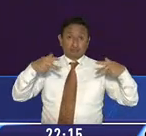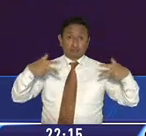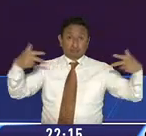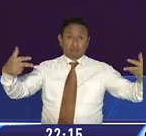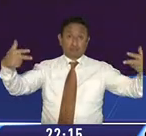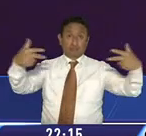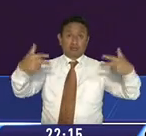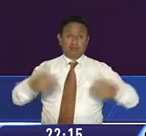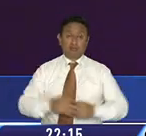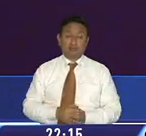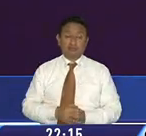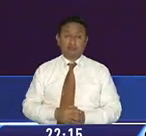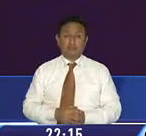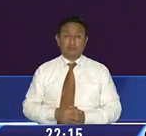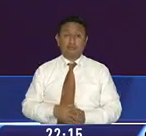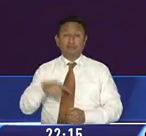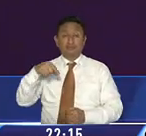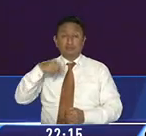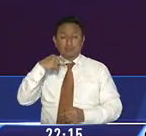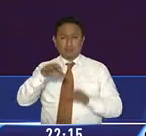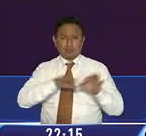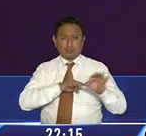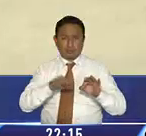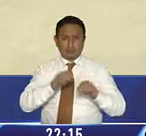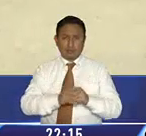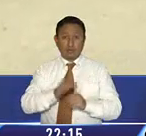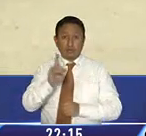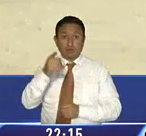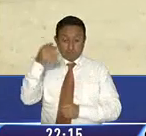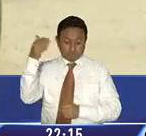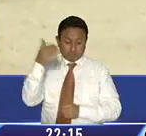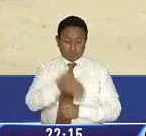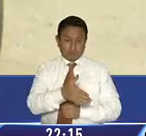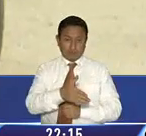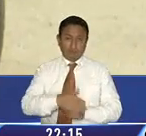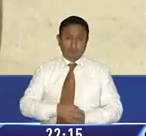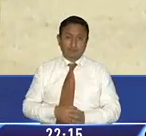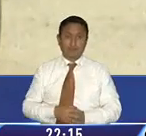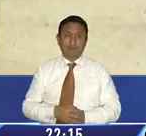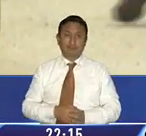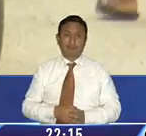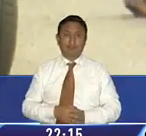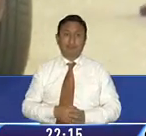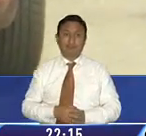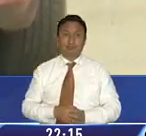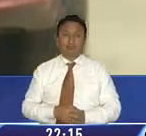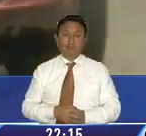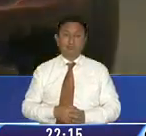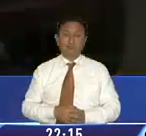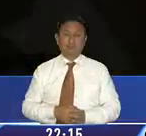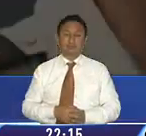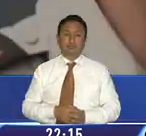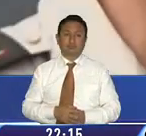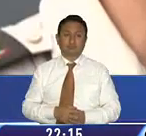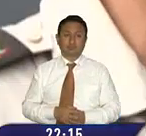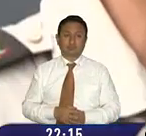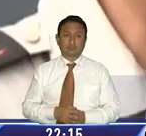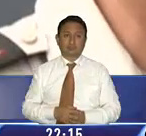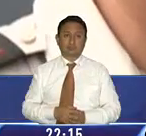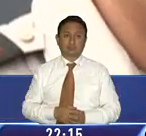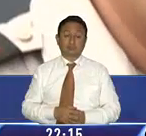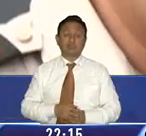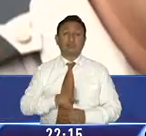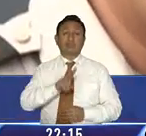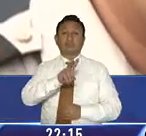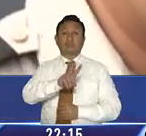varias cámaras de seguridad que apuntan en forma directa hacia el sitio de la emergencia. Se levantaron